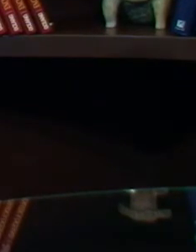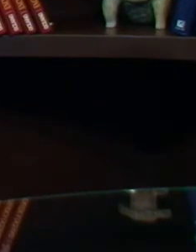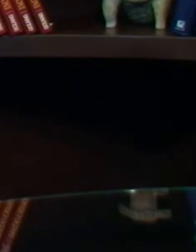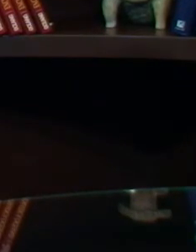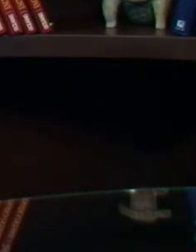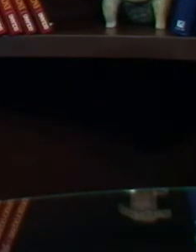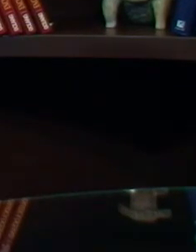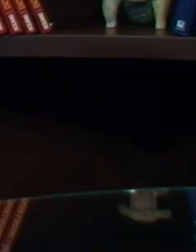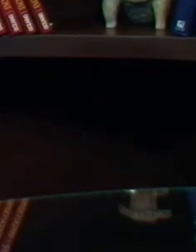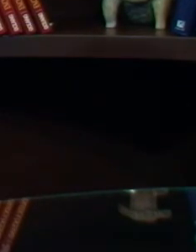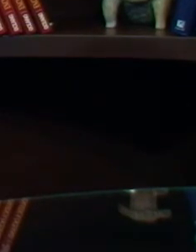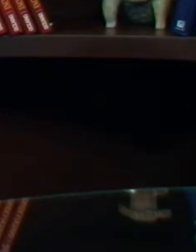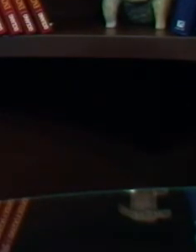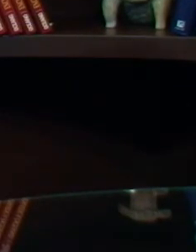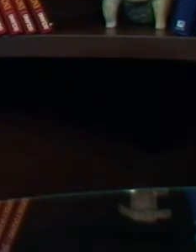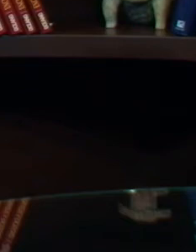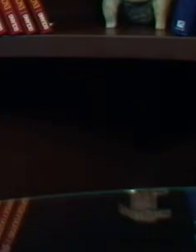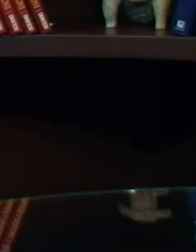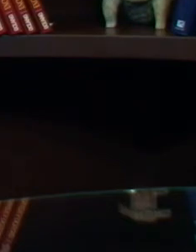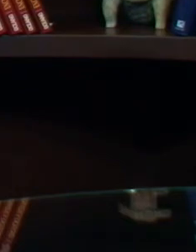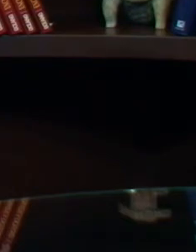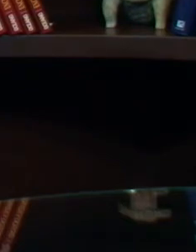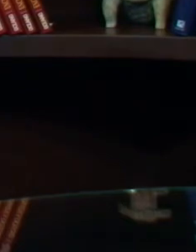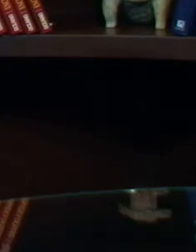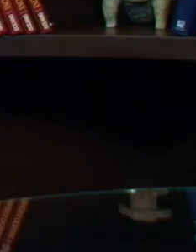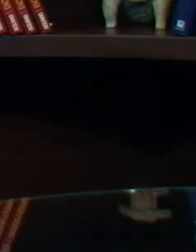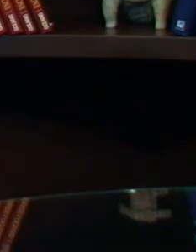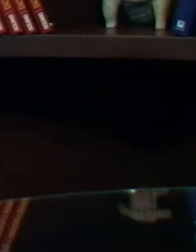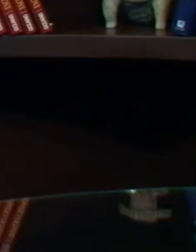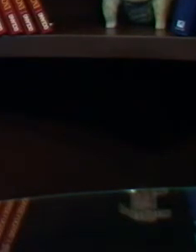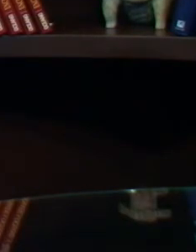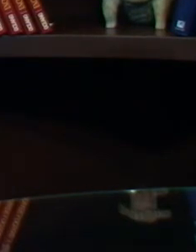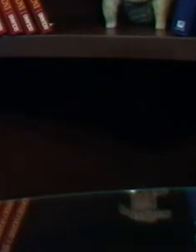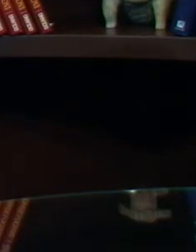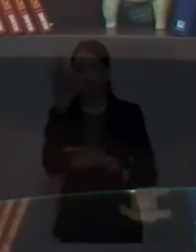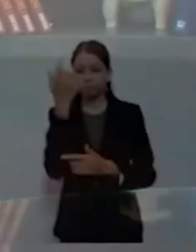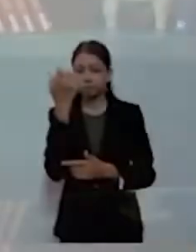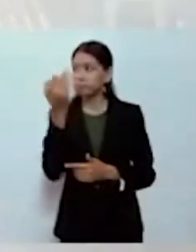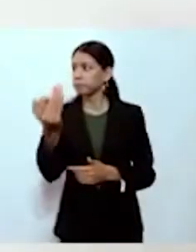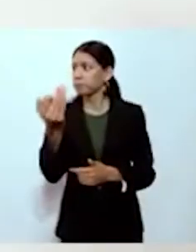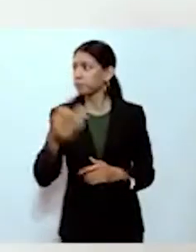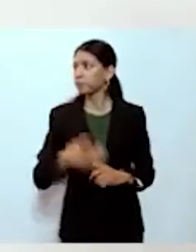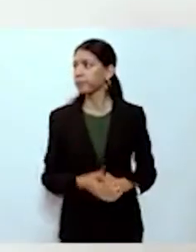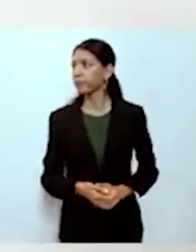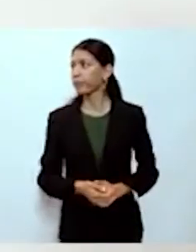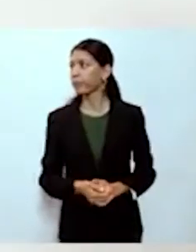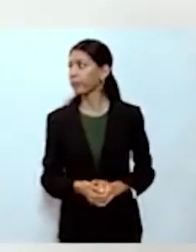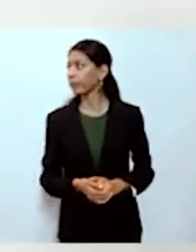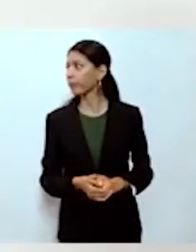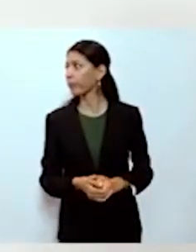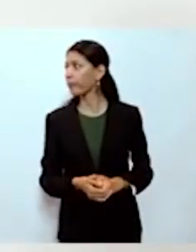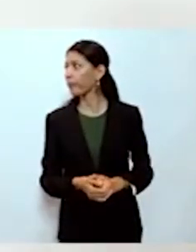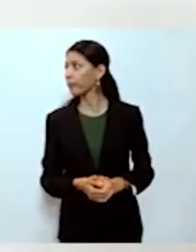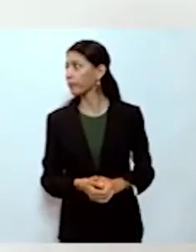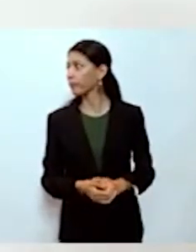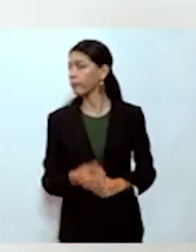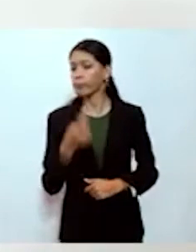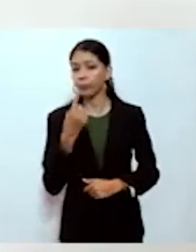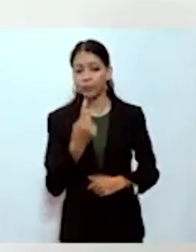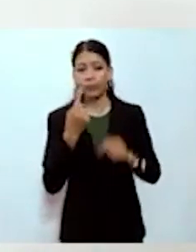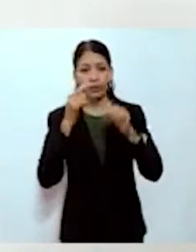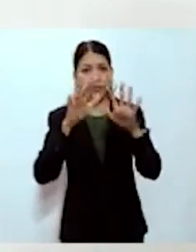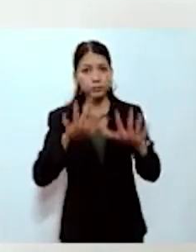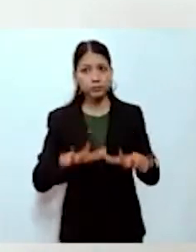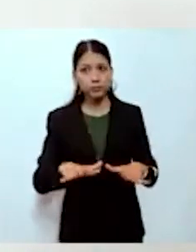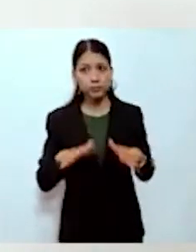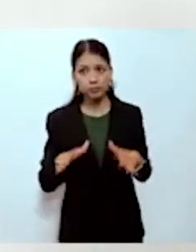esos temas desagradables. ¿Usted cree? Aquí está. Si no salió bien esta,